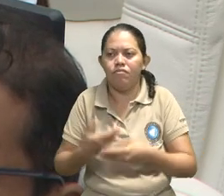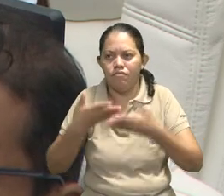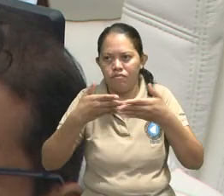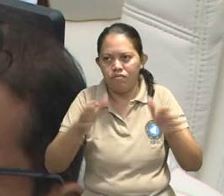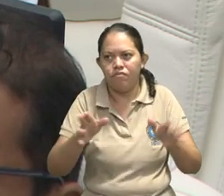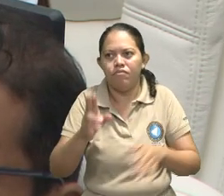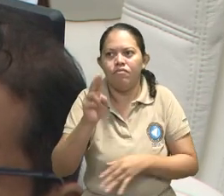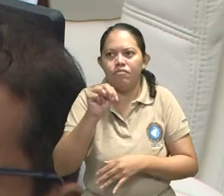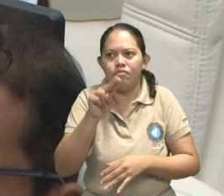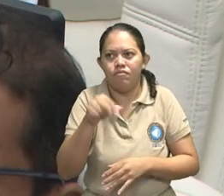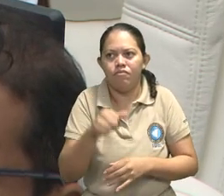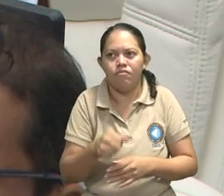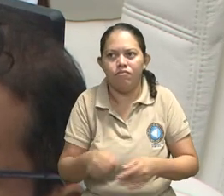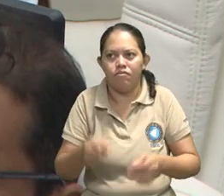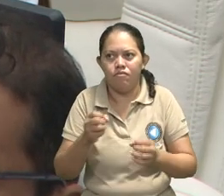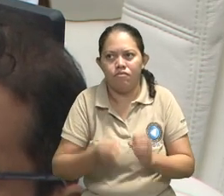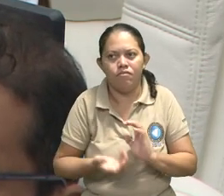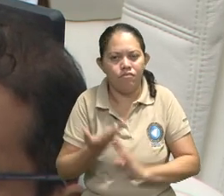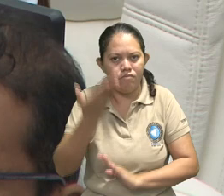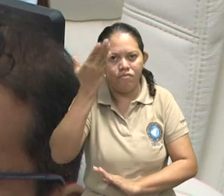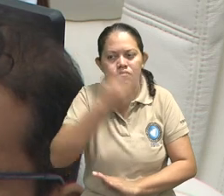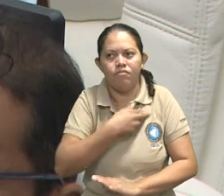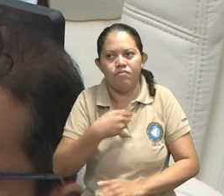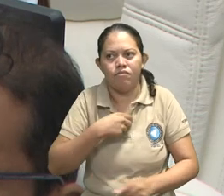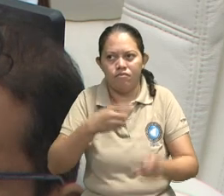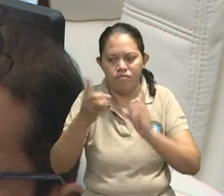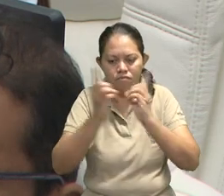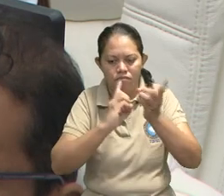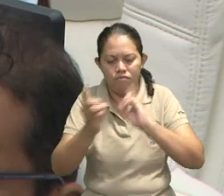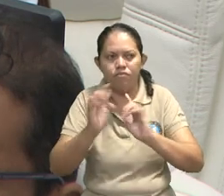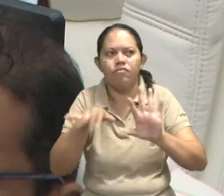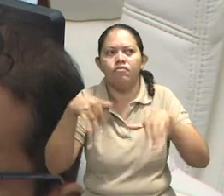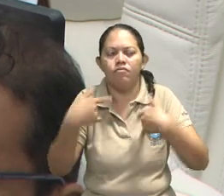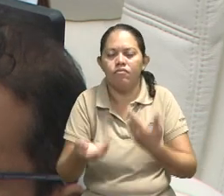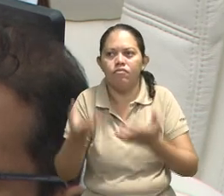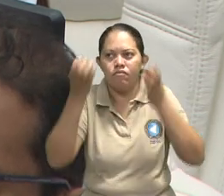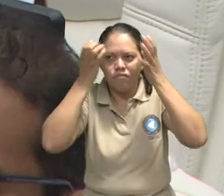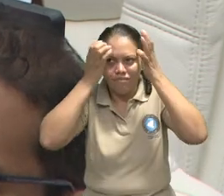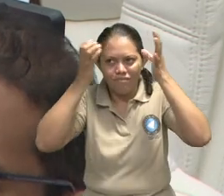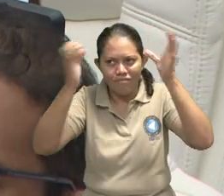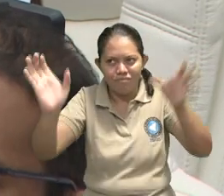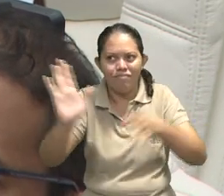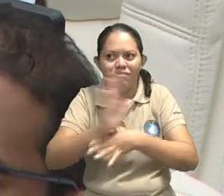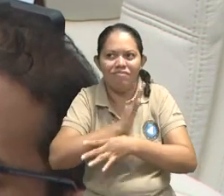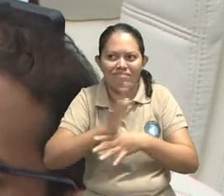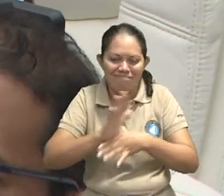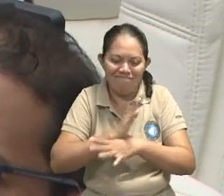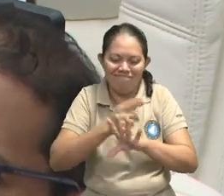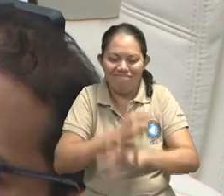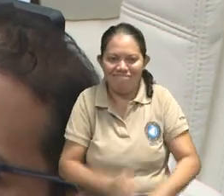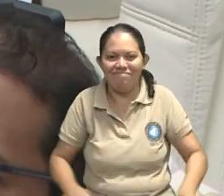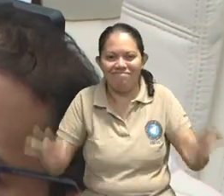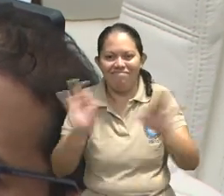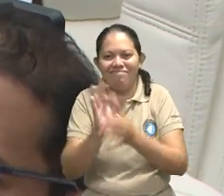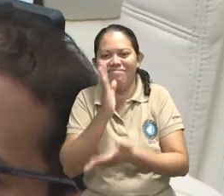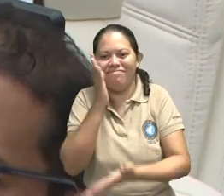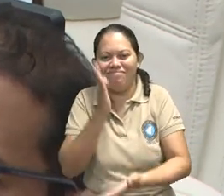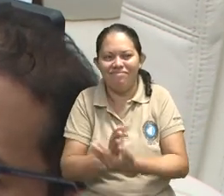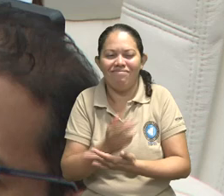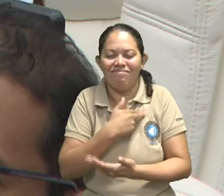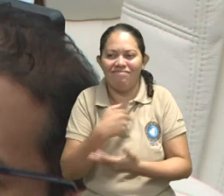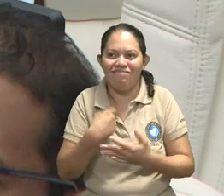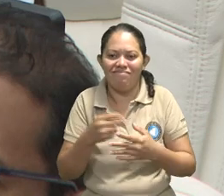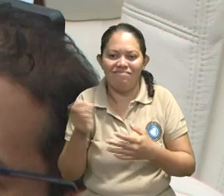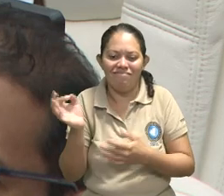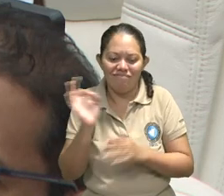de la innovación y promoción de las inversiones y la competencia, además de otros aspectos fundamentales para su funcionamiento operativo,